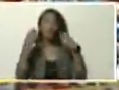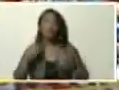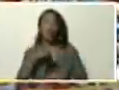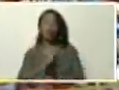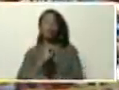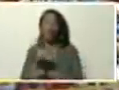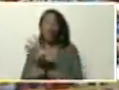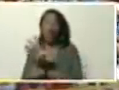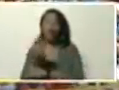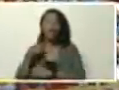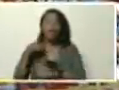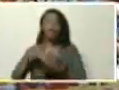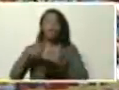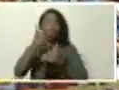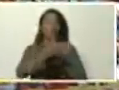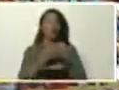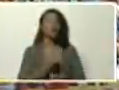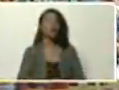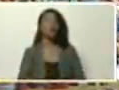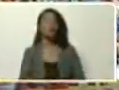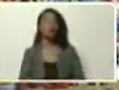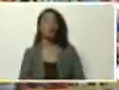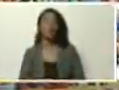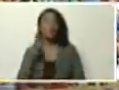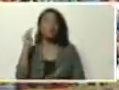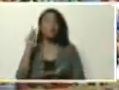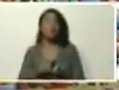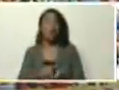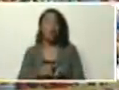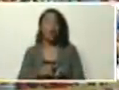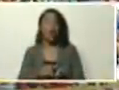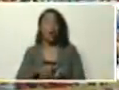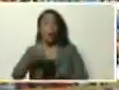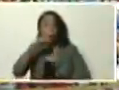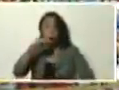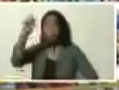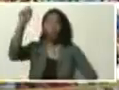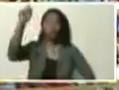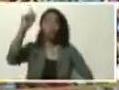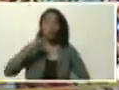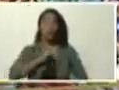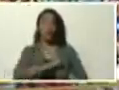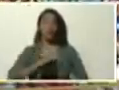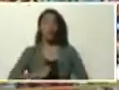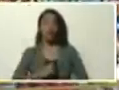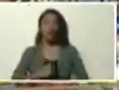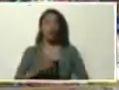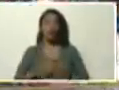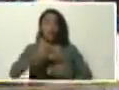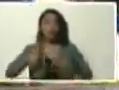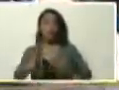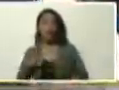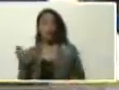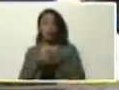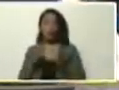envío. Y luego llega Super Bigote detrás del cuerpo.